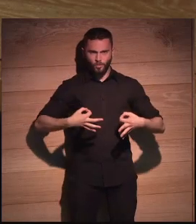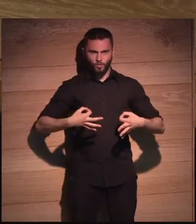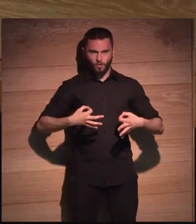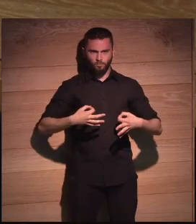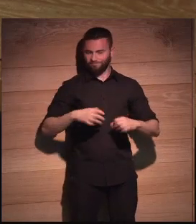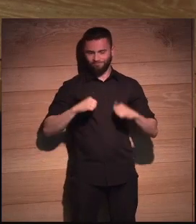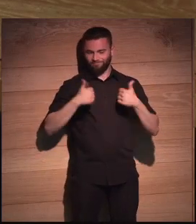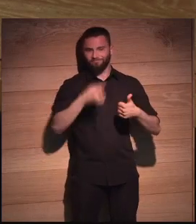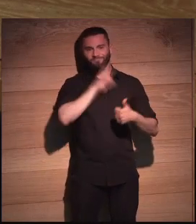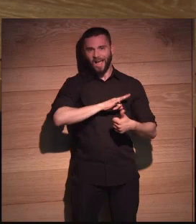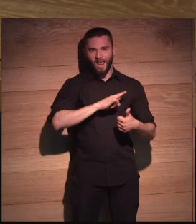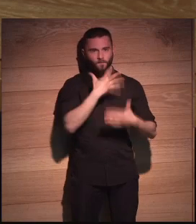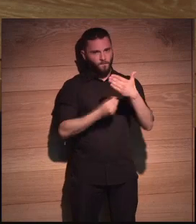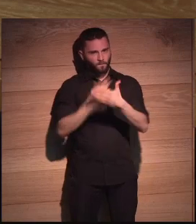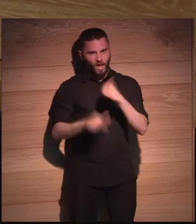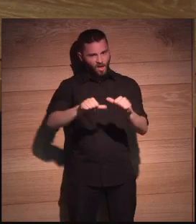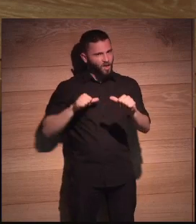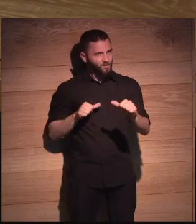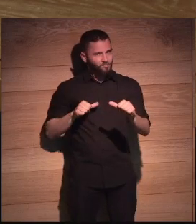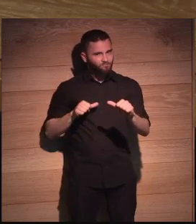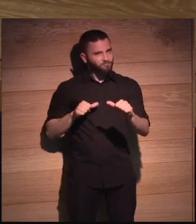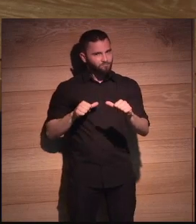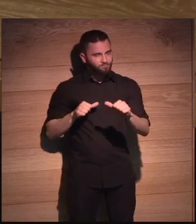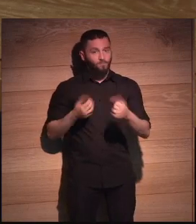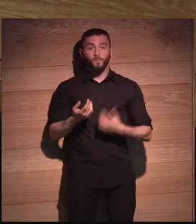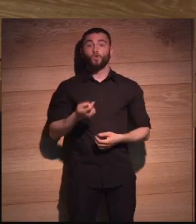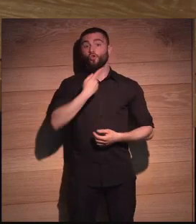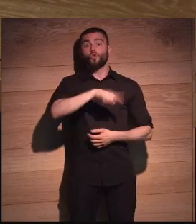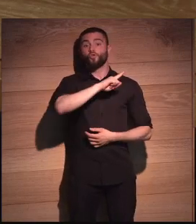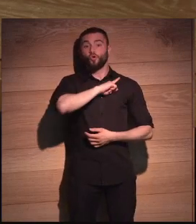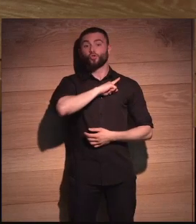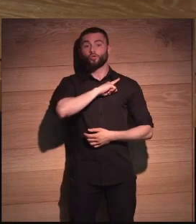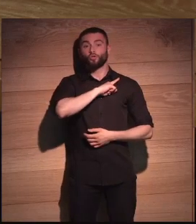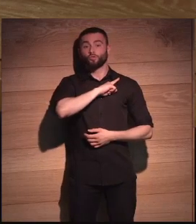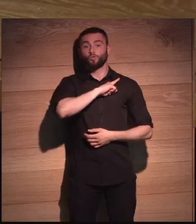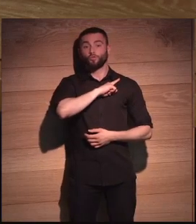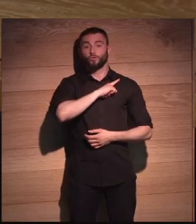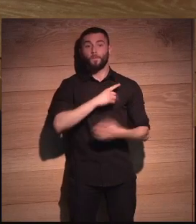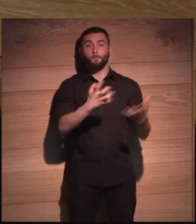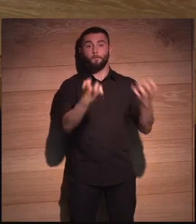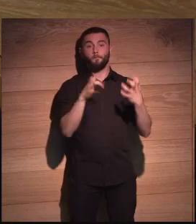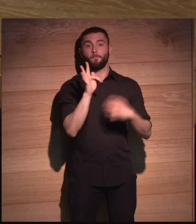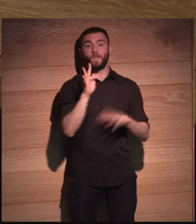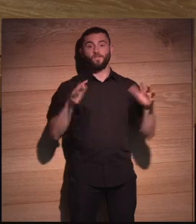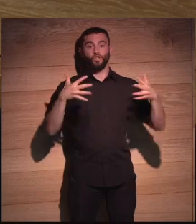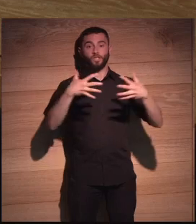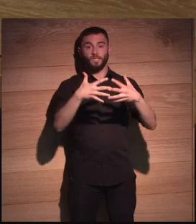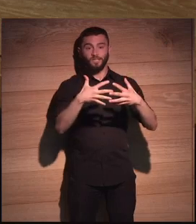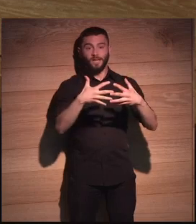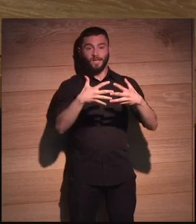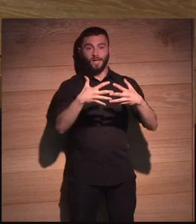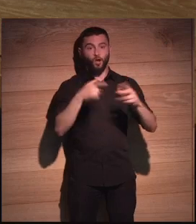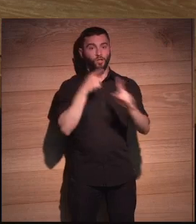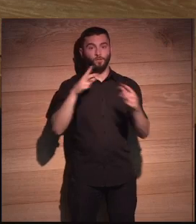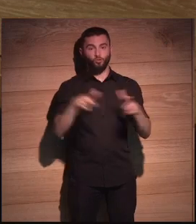has dicho, y que hemos cometido errores, y nosotros somos muy defensores de los beneficios de Internet para toda la sociedad